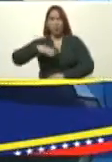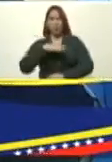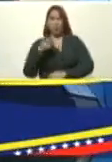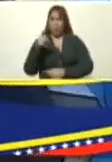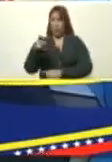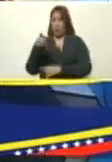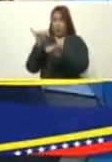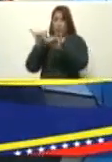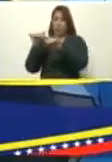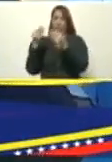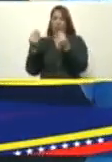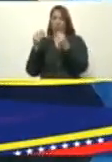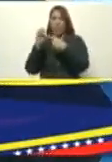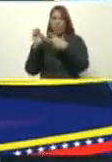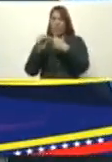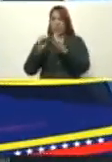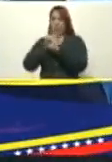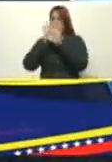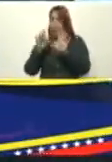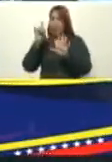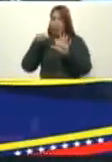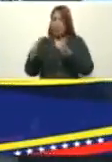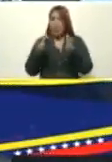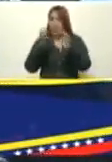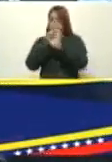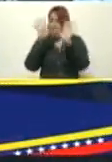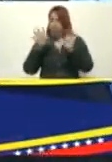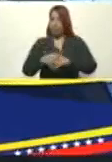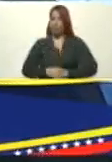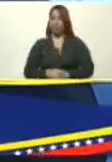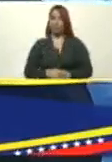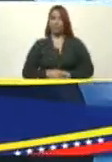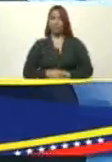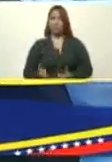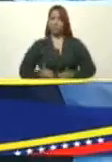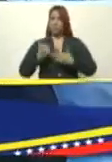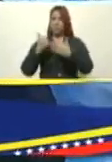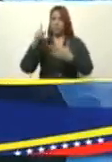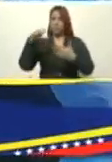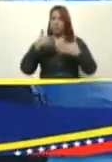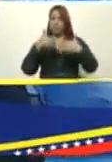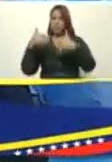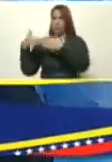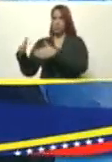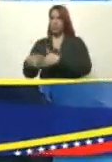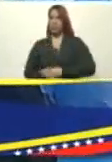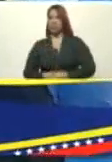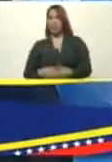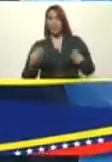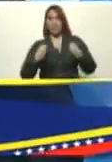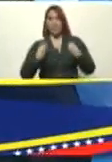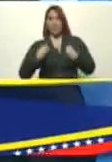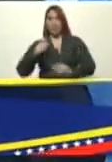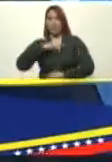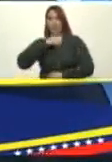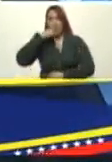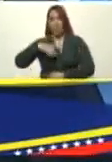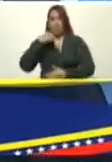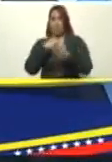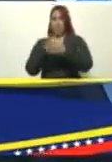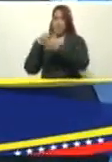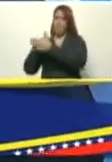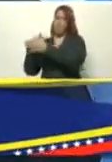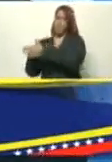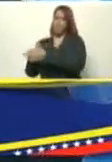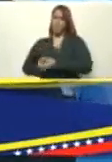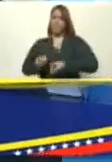como con las estrategias claras, con el camino claro, bueno, ha ayudado pues a garantizarle la vida a nuestro pueblo. Esta batalla que